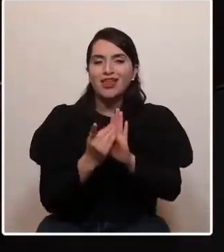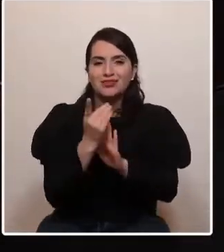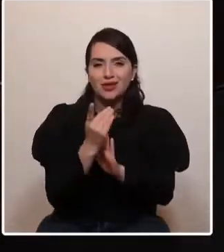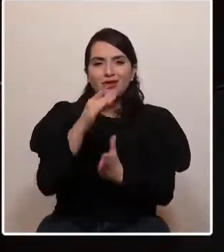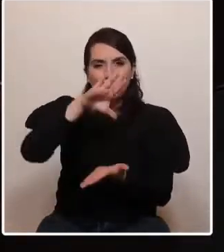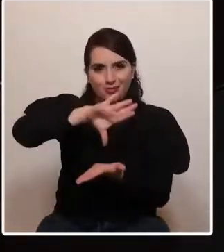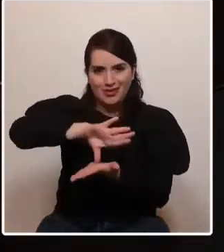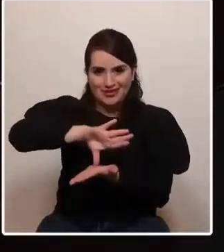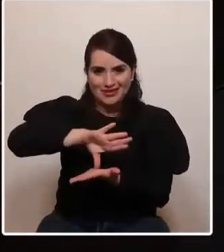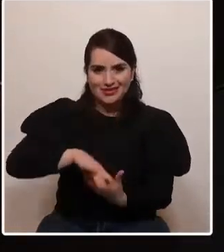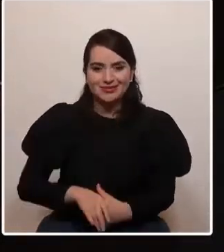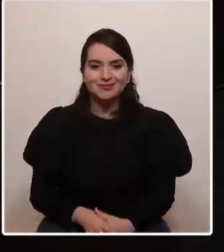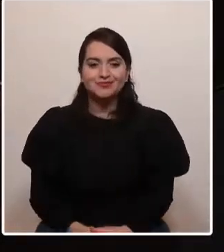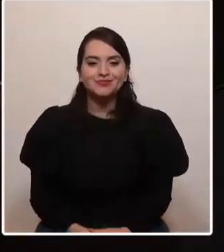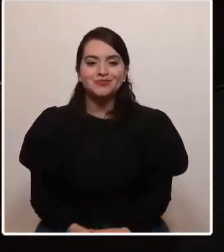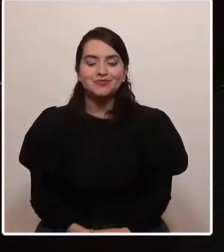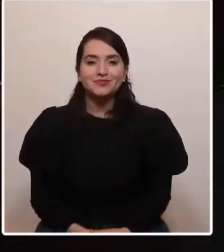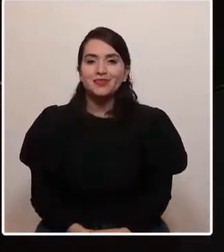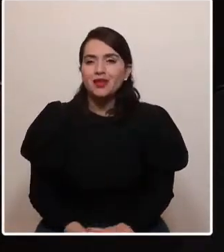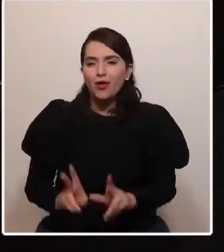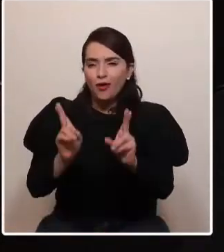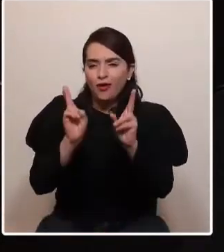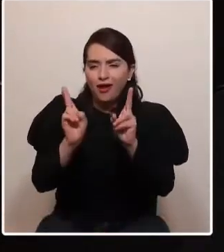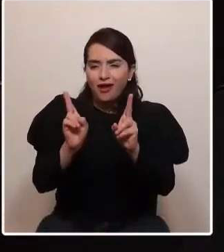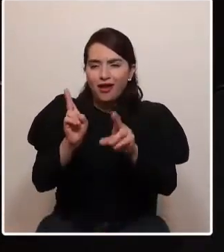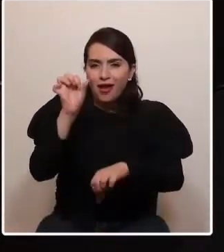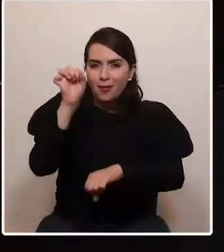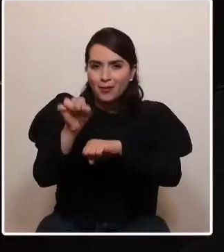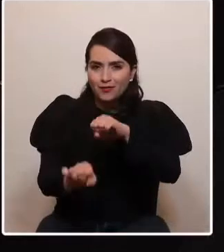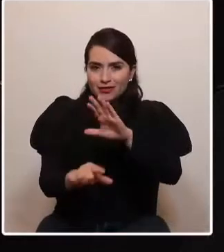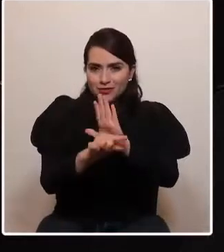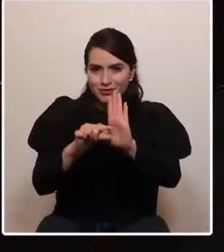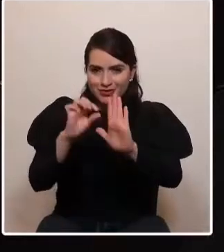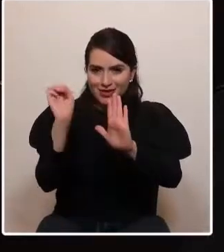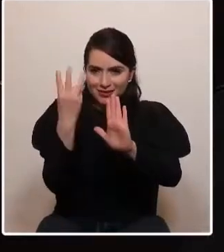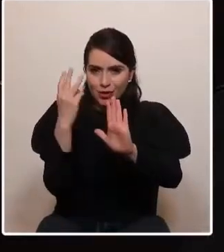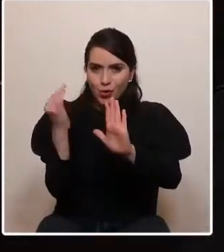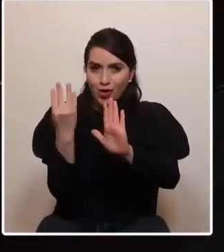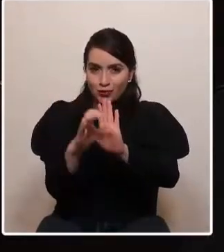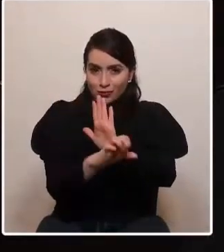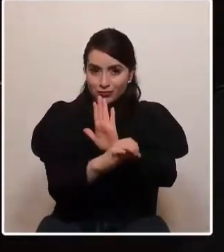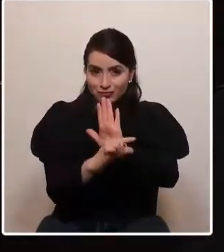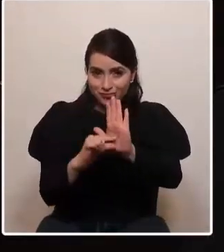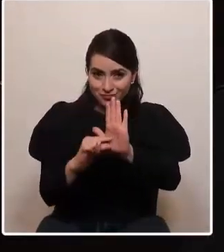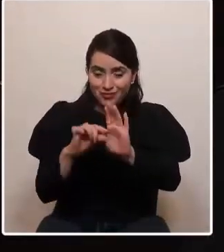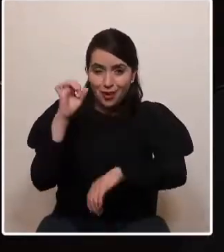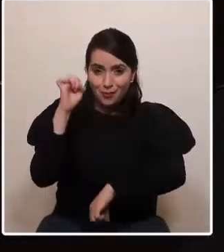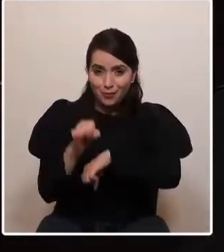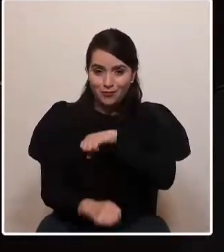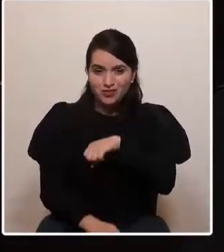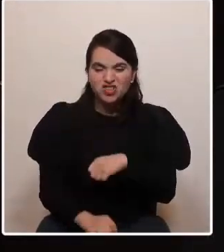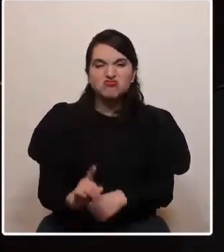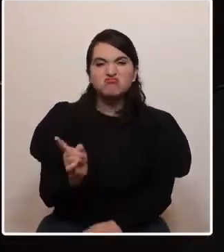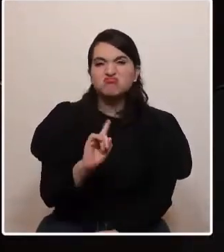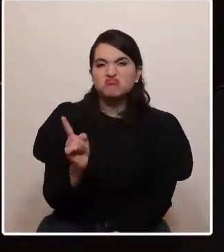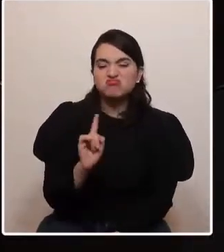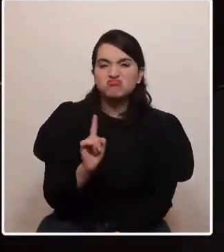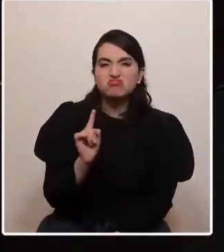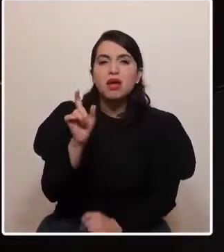país. Ojalá con la aprobación del inciso 3 y 4 ya no tengamos que escuchar de